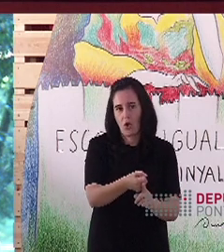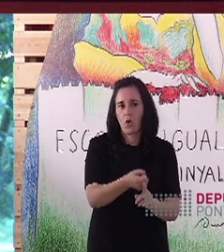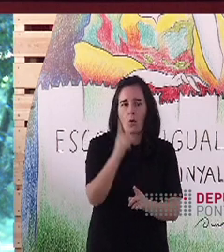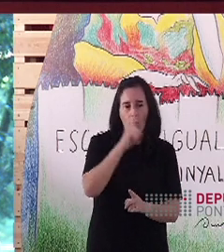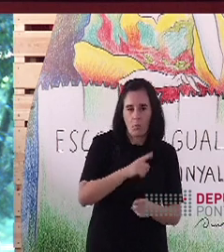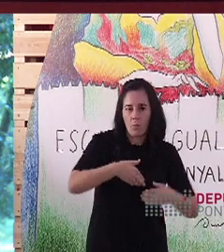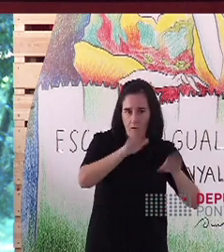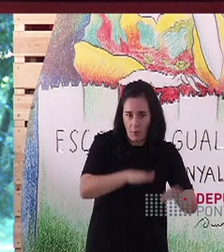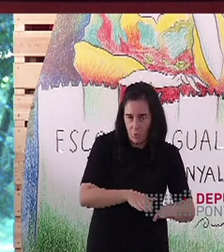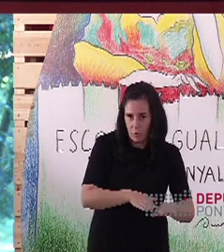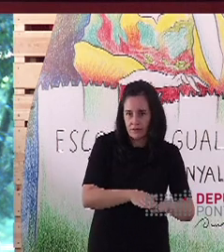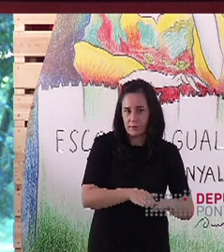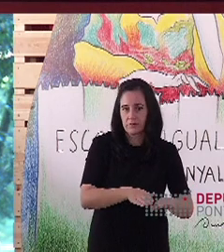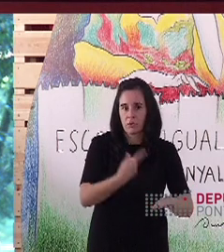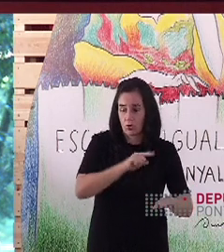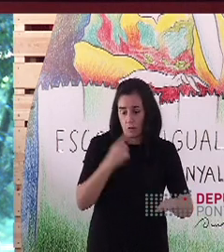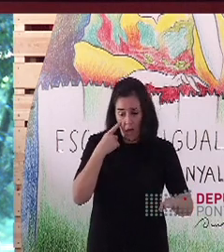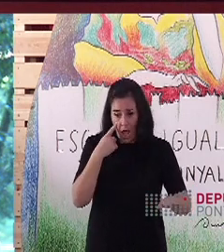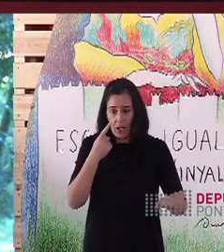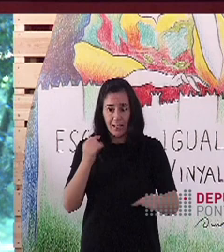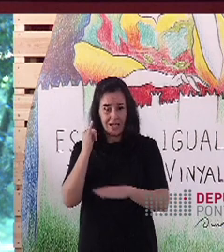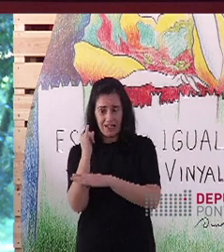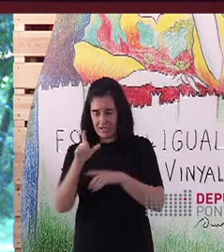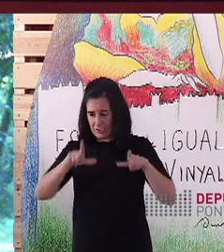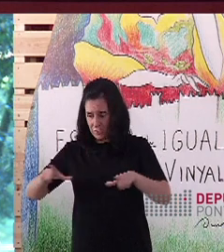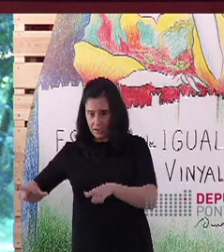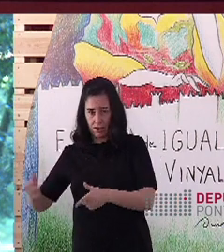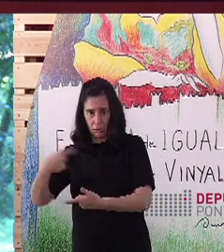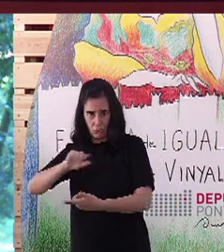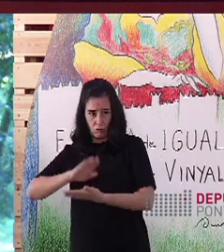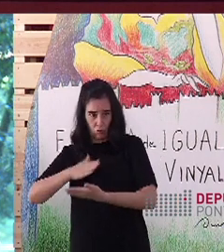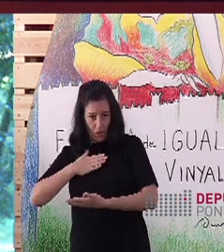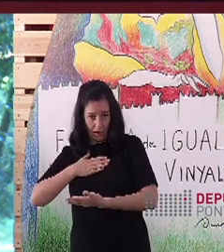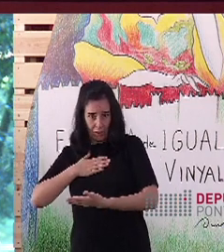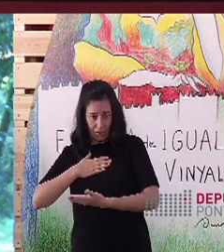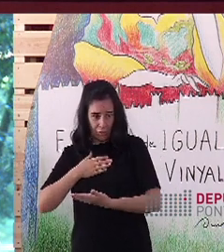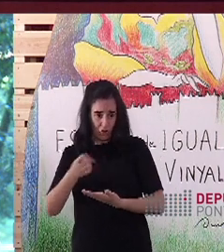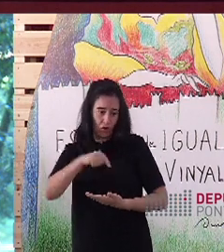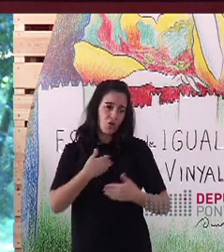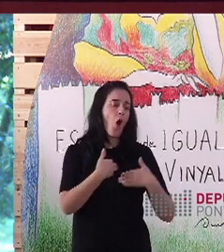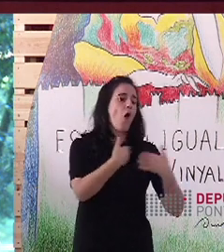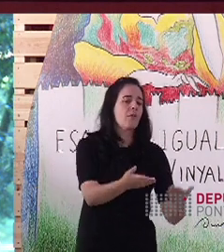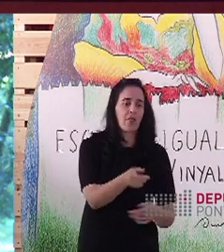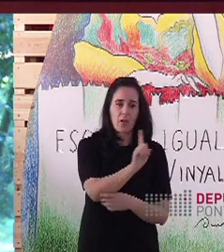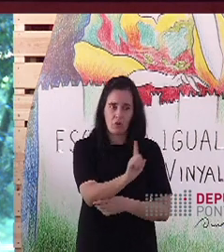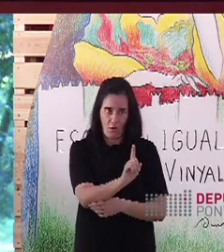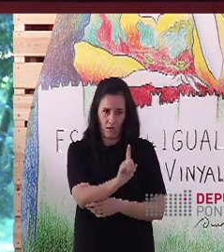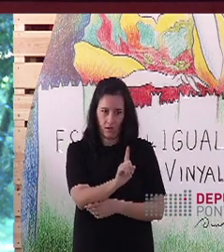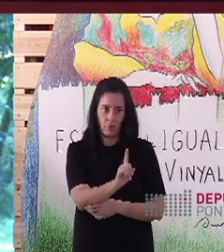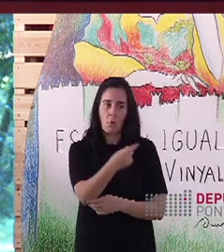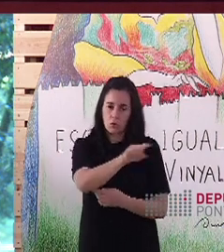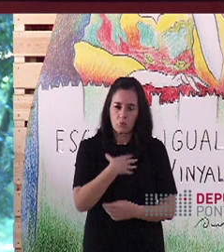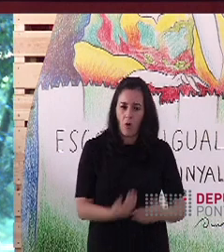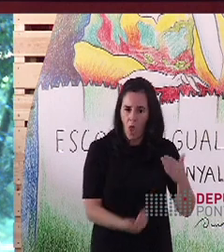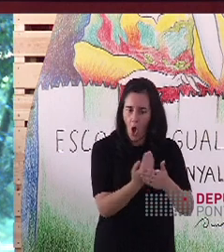vuestro servicio. Podréis hacer jornadas, pero desde luego no serán jornadas en las que por lo menos los títulos sean una apología del